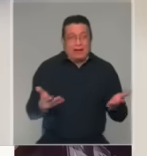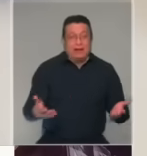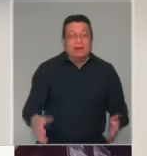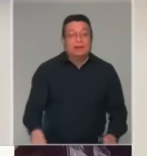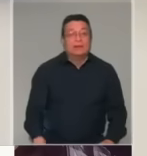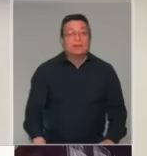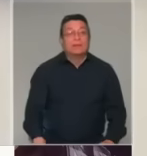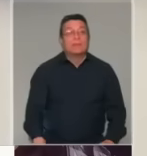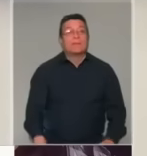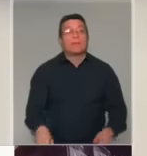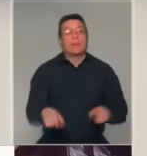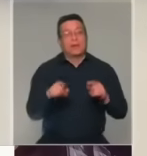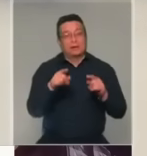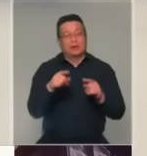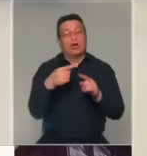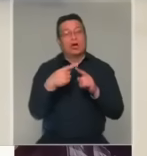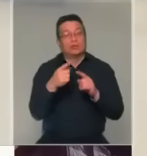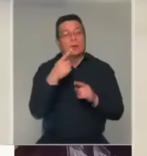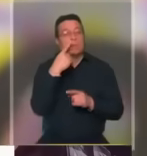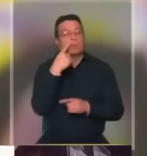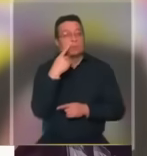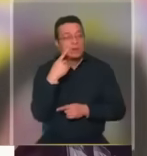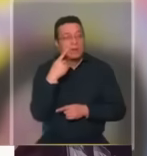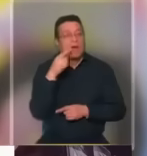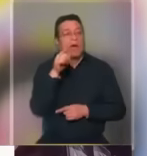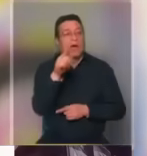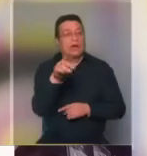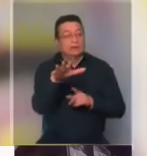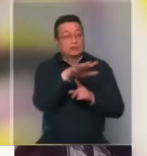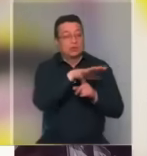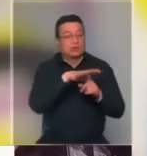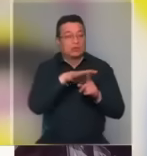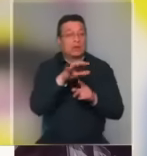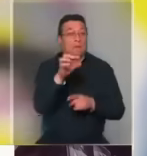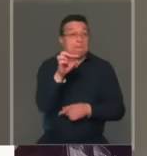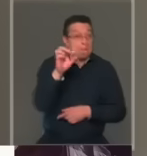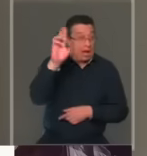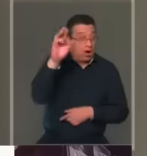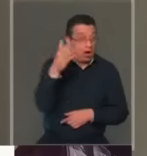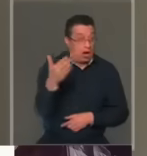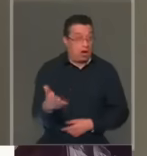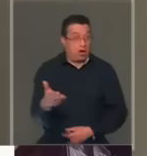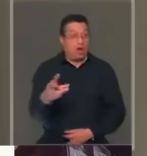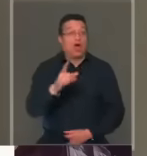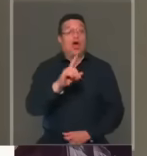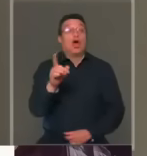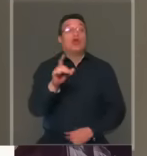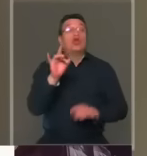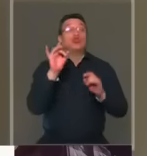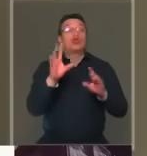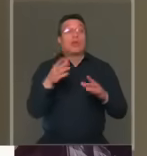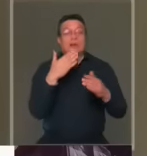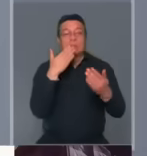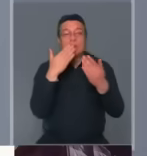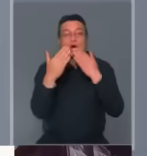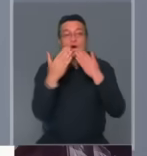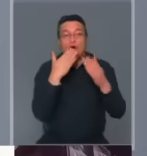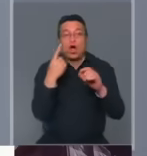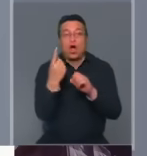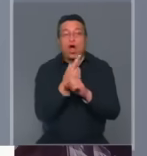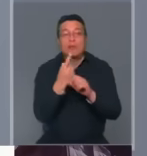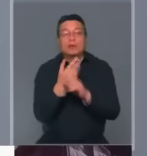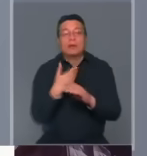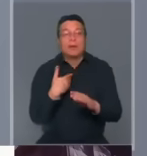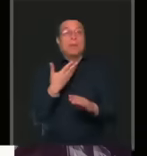En nuestro siguiente experimento, la situación se torna aún peor. Ya no se trata de una simple conversación en la que